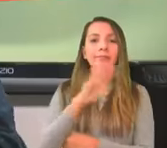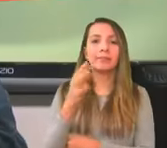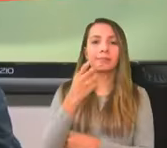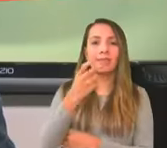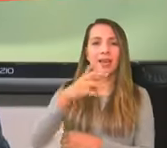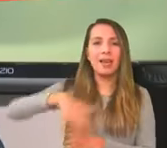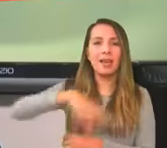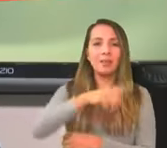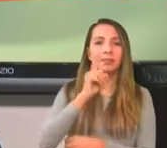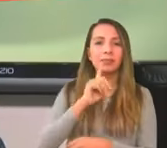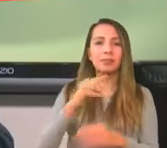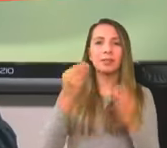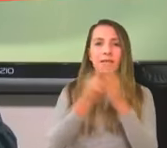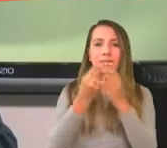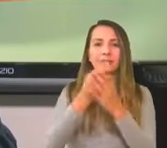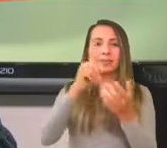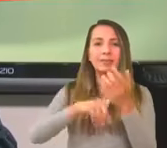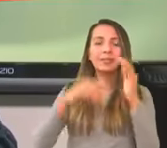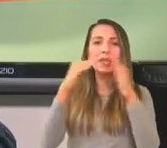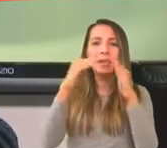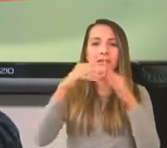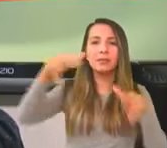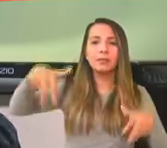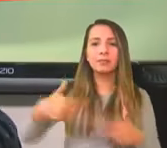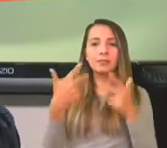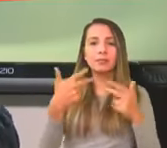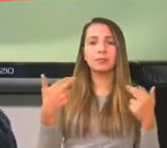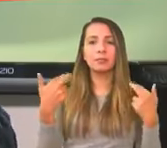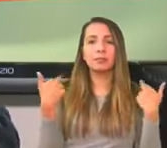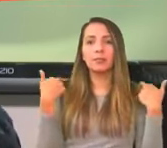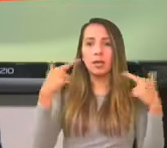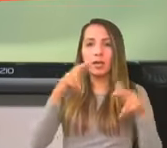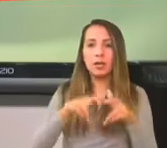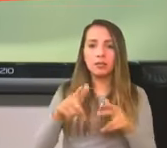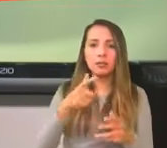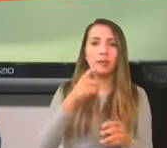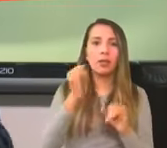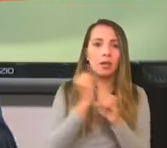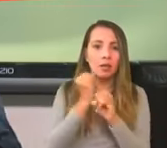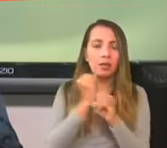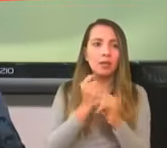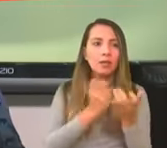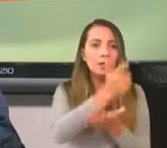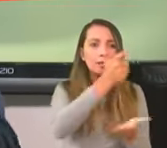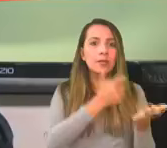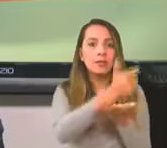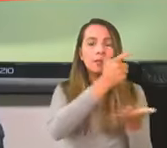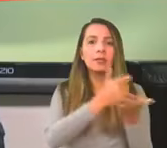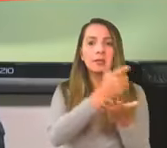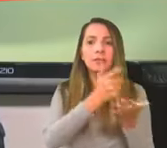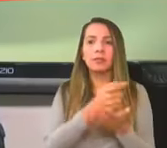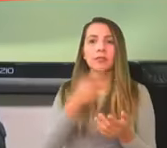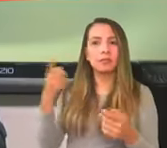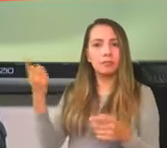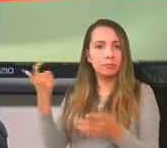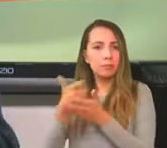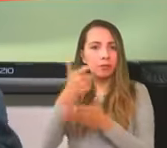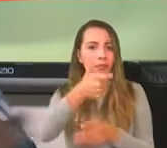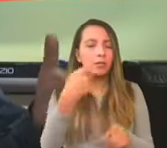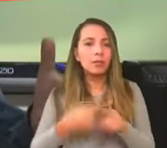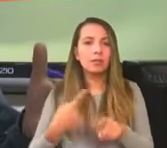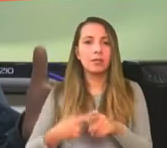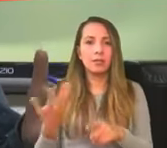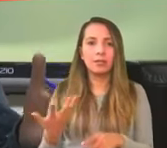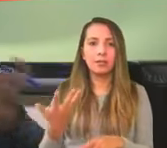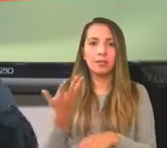línea o en casa, ¿quién le paga a los maestros el internet, la luz y todo eso? Y no nomás son las horas cuando iban de manera presencial, sino